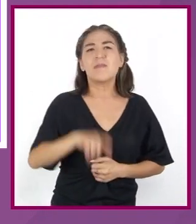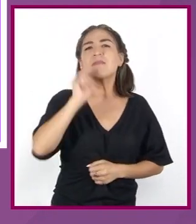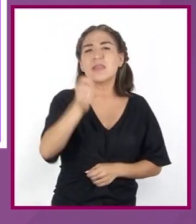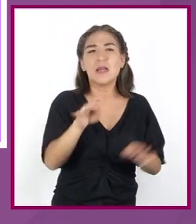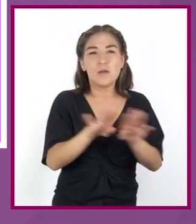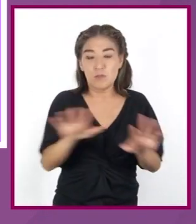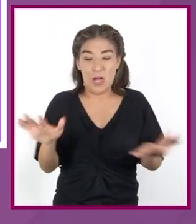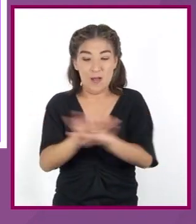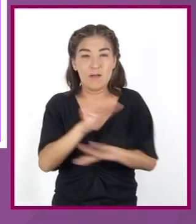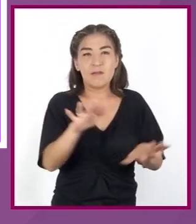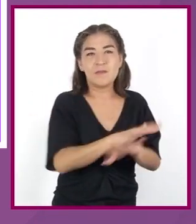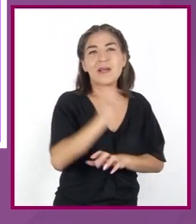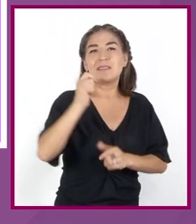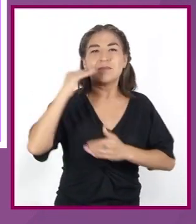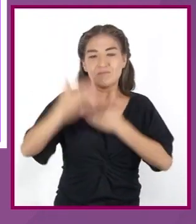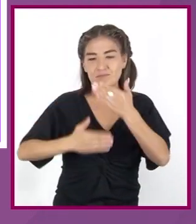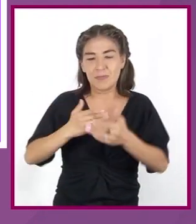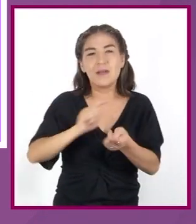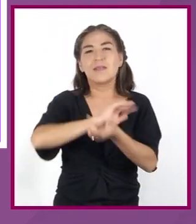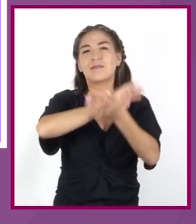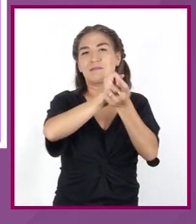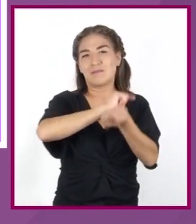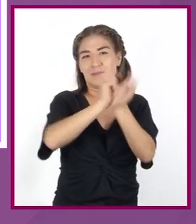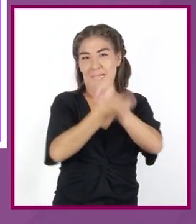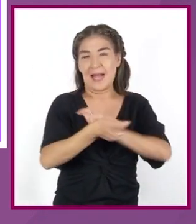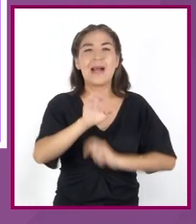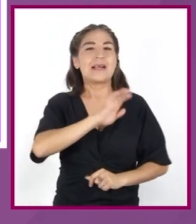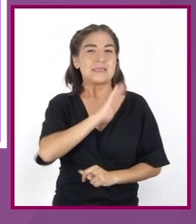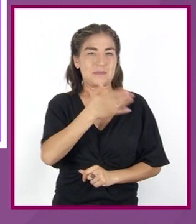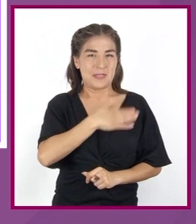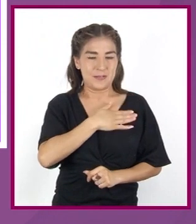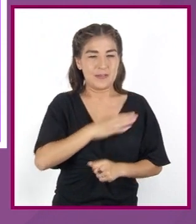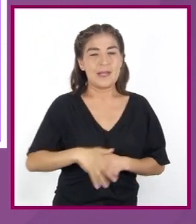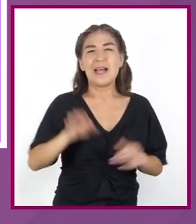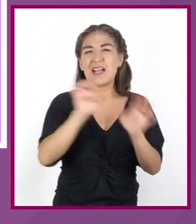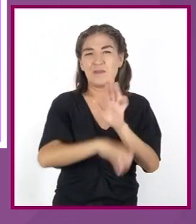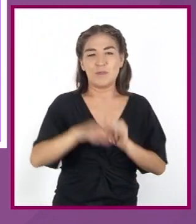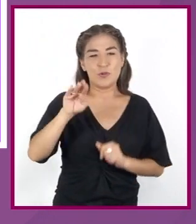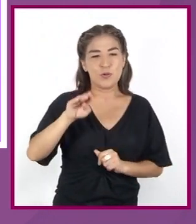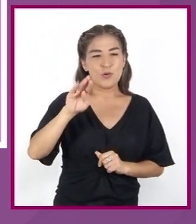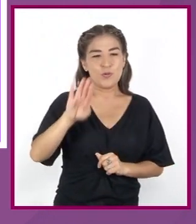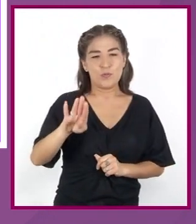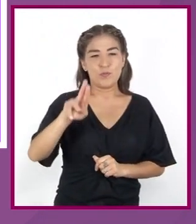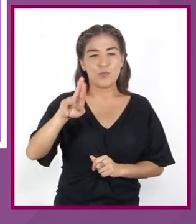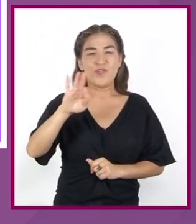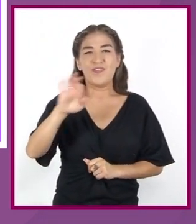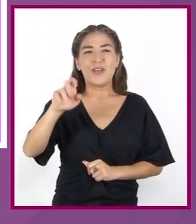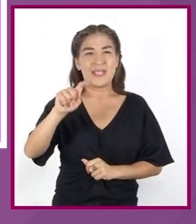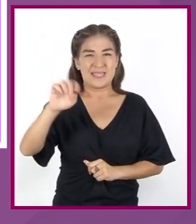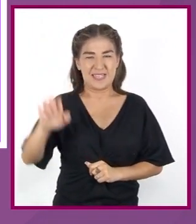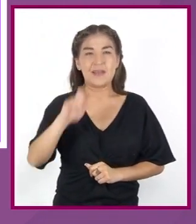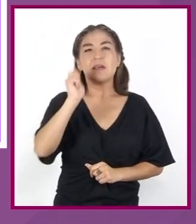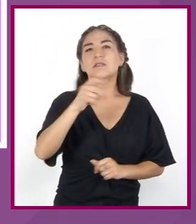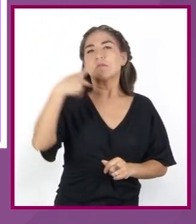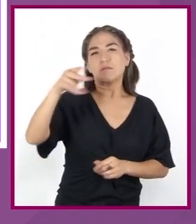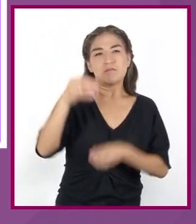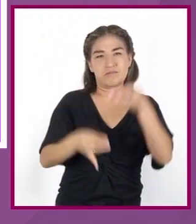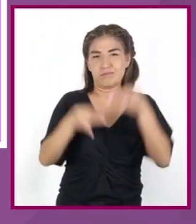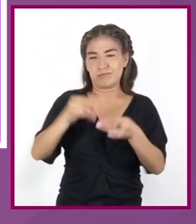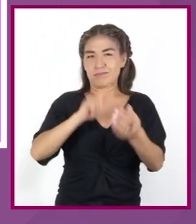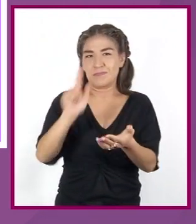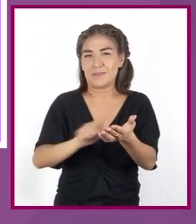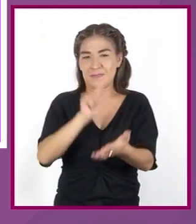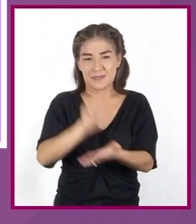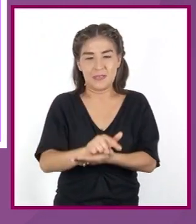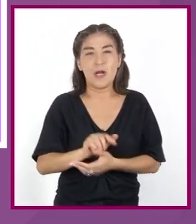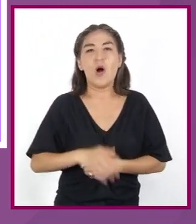se modifican conforme al español. Por ejemplo, buffet es una palabra presente en documentos jurídicos y